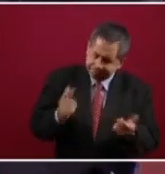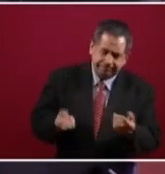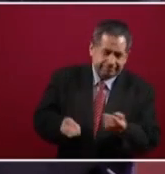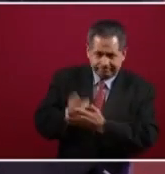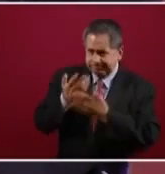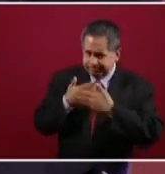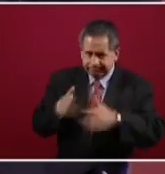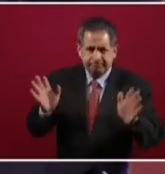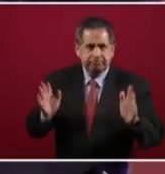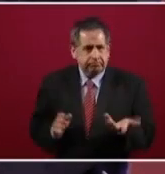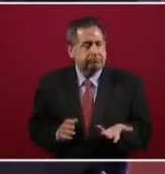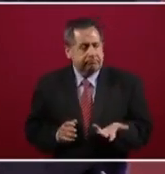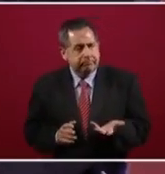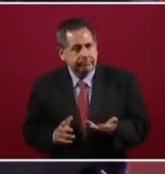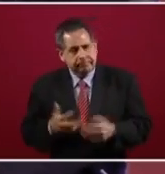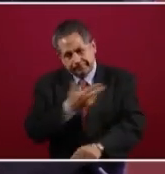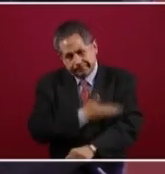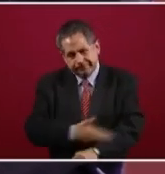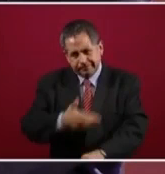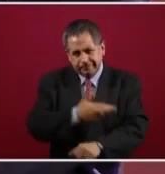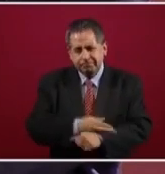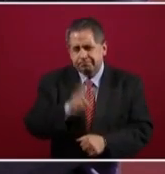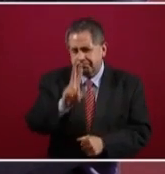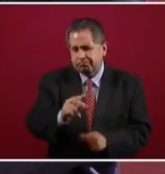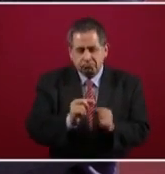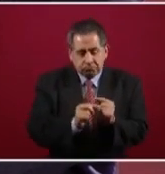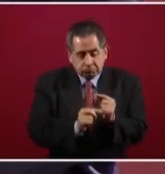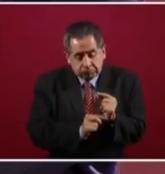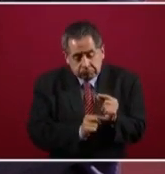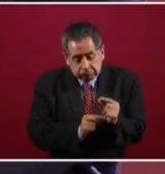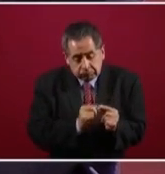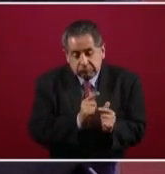haciendo, pero es poco el avance